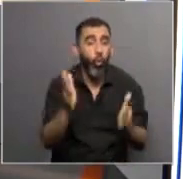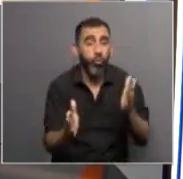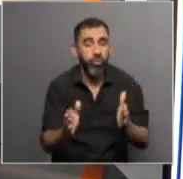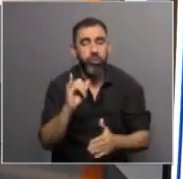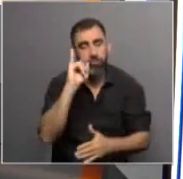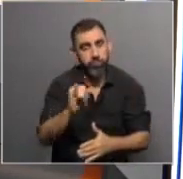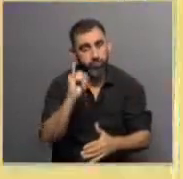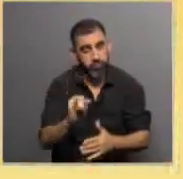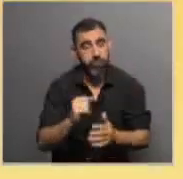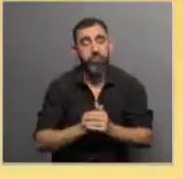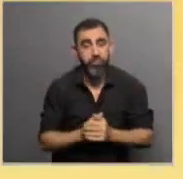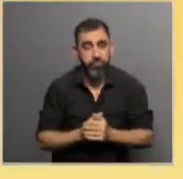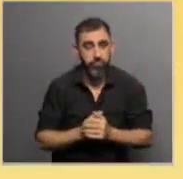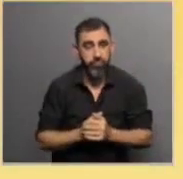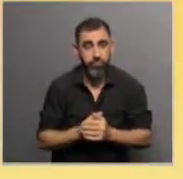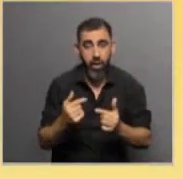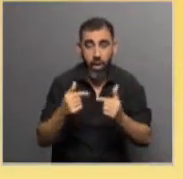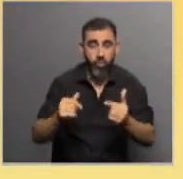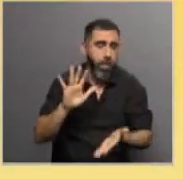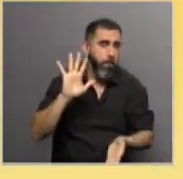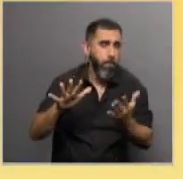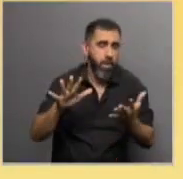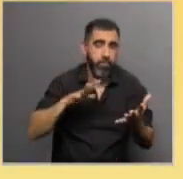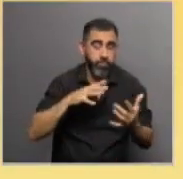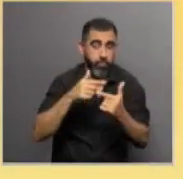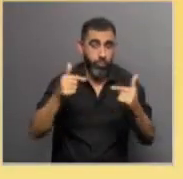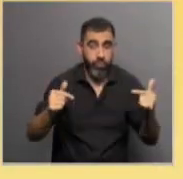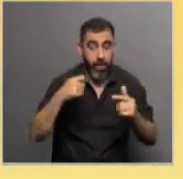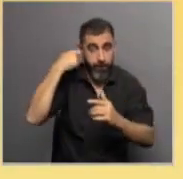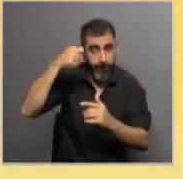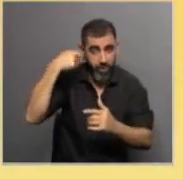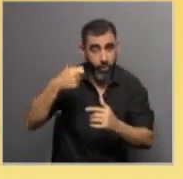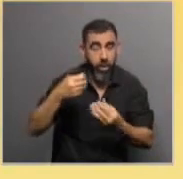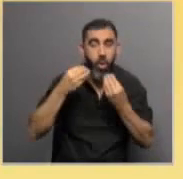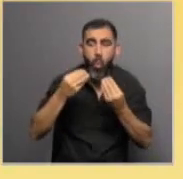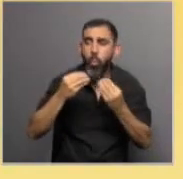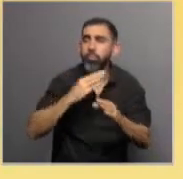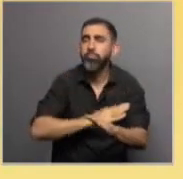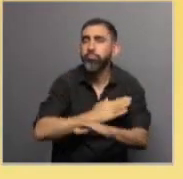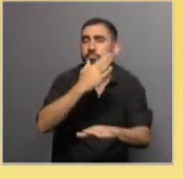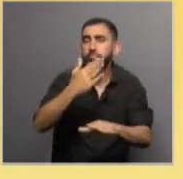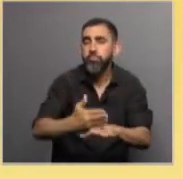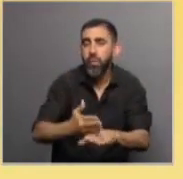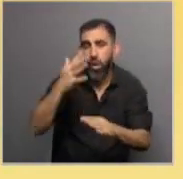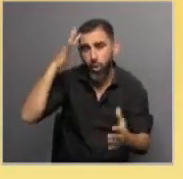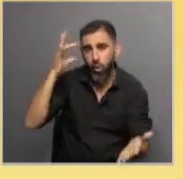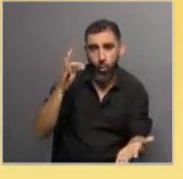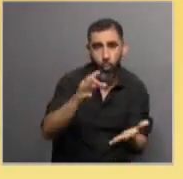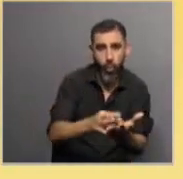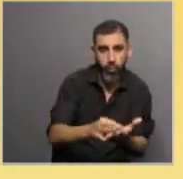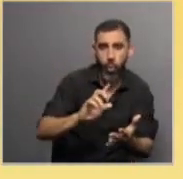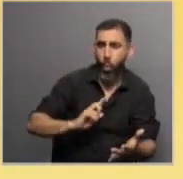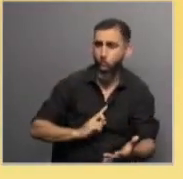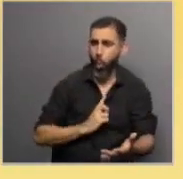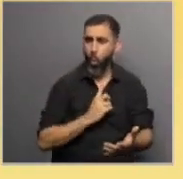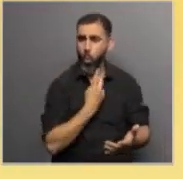absolutamente. Una de las cosas más movilizadoras de la película es ver el impacto que tienen estos chiquilines en sus pueblos, el orgullo que generan